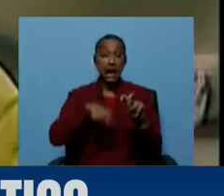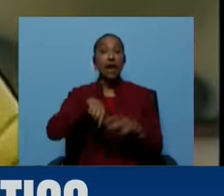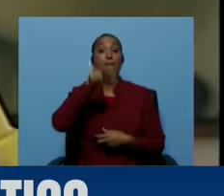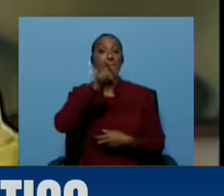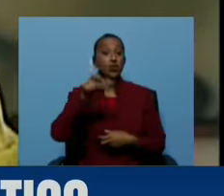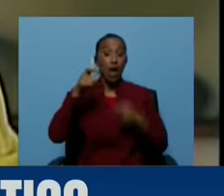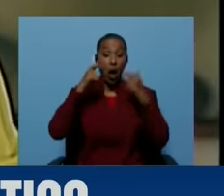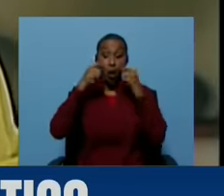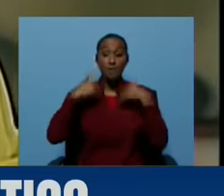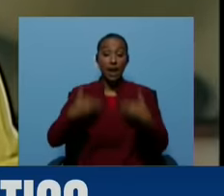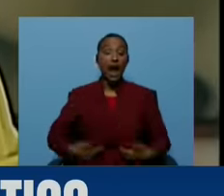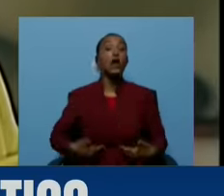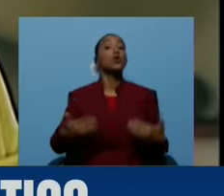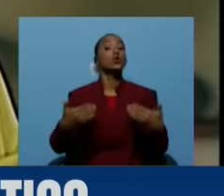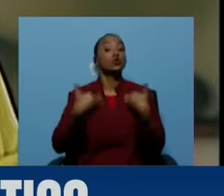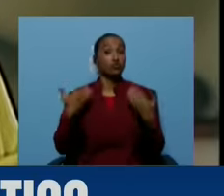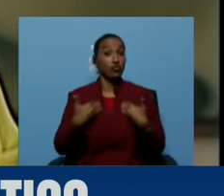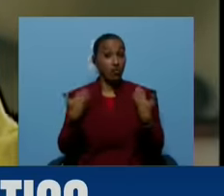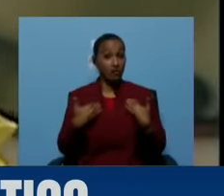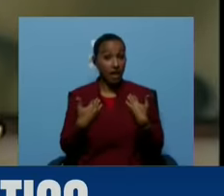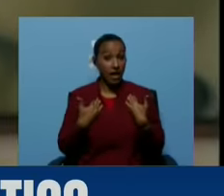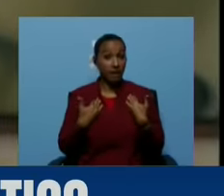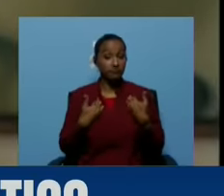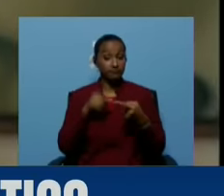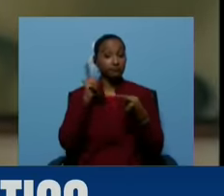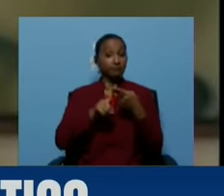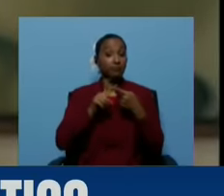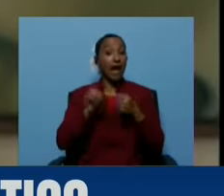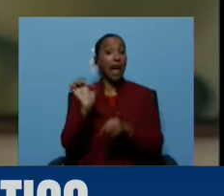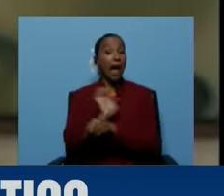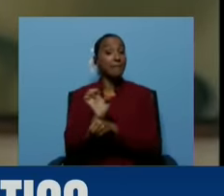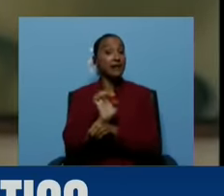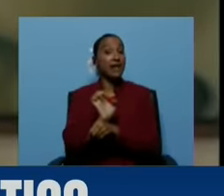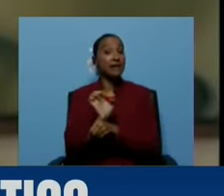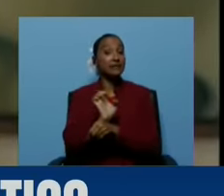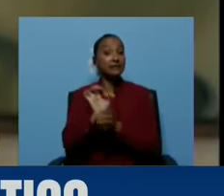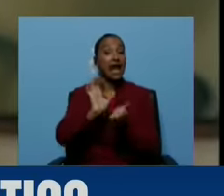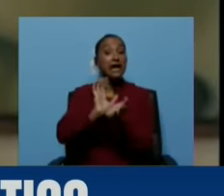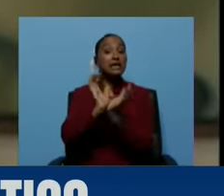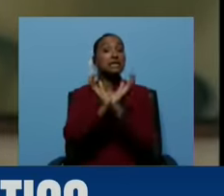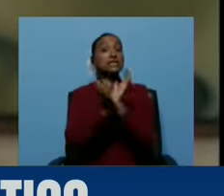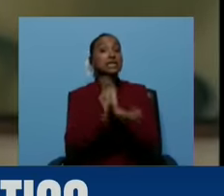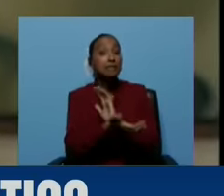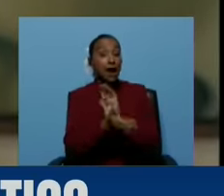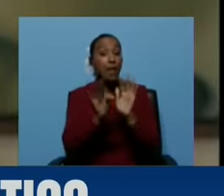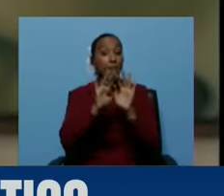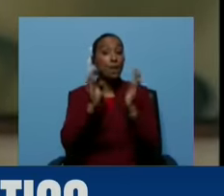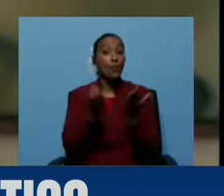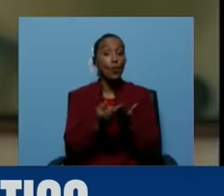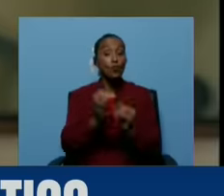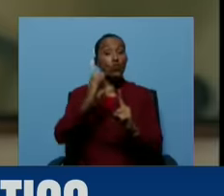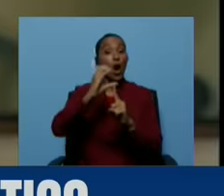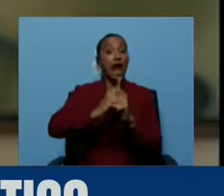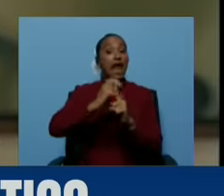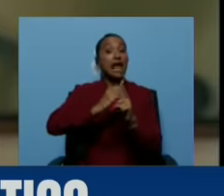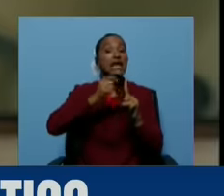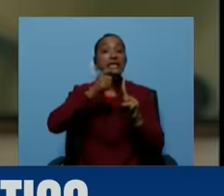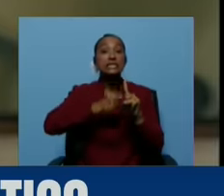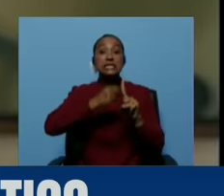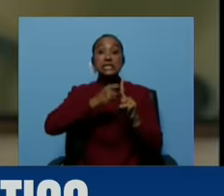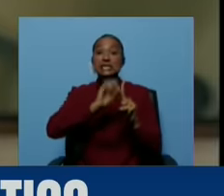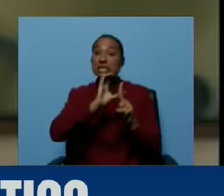solamente tenemos la emergencia climática, sino que también tenemos las graves amenazas de estos emporios